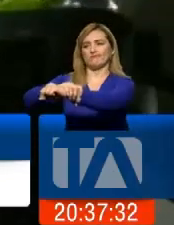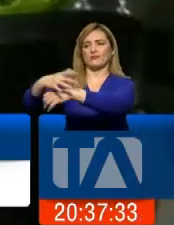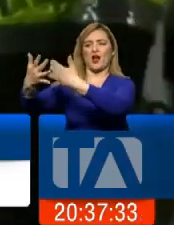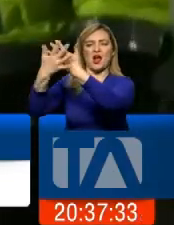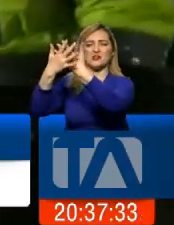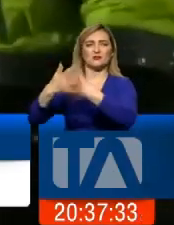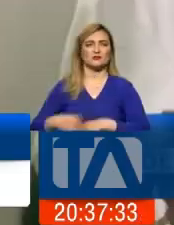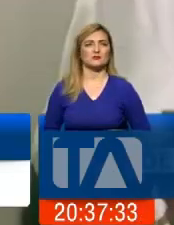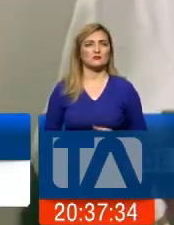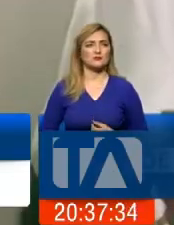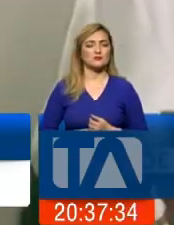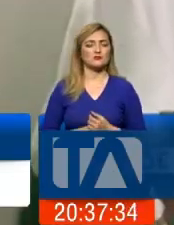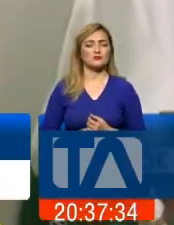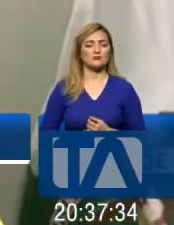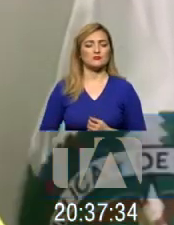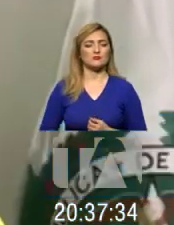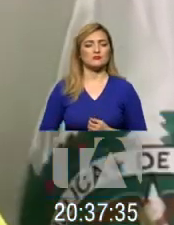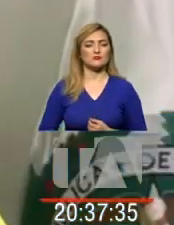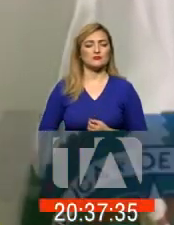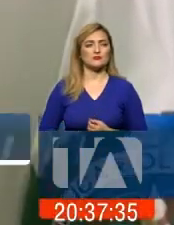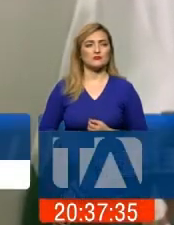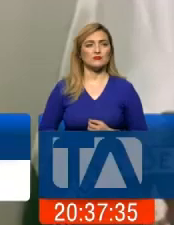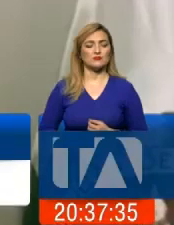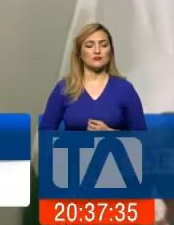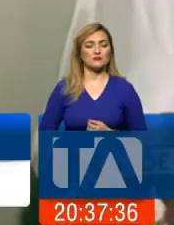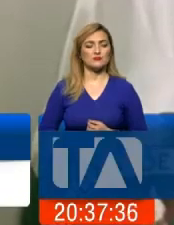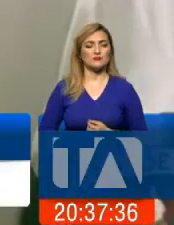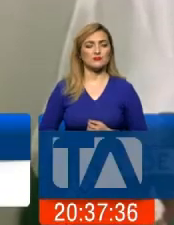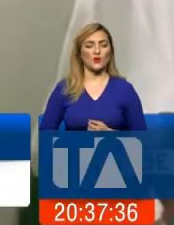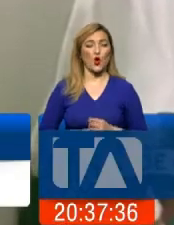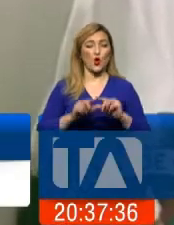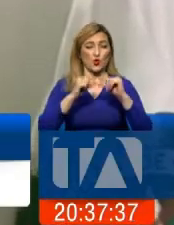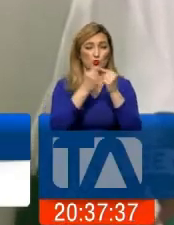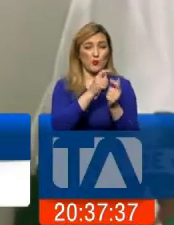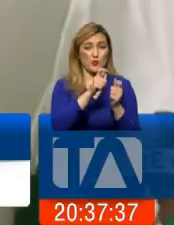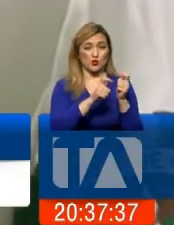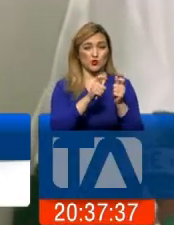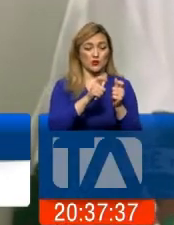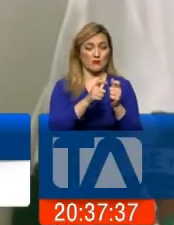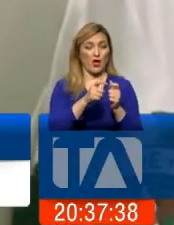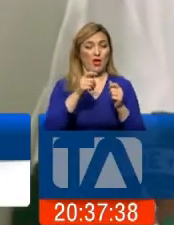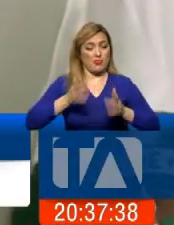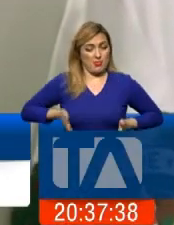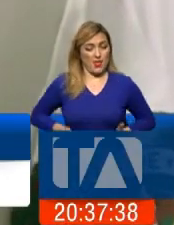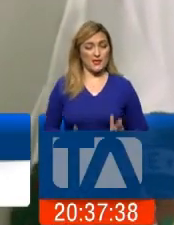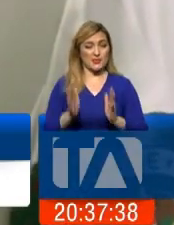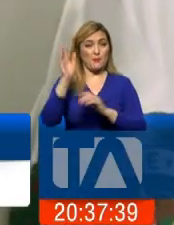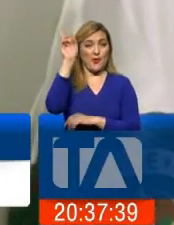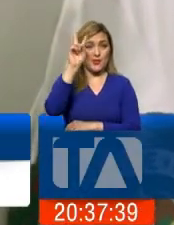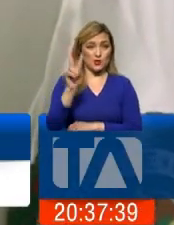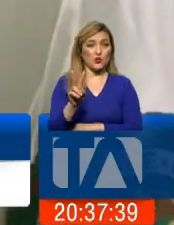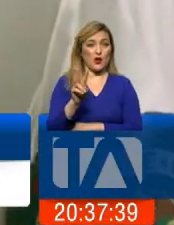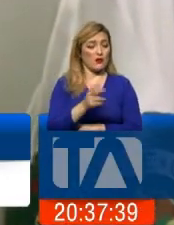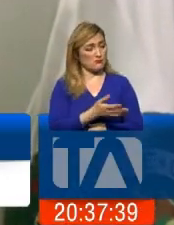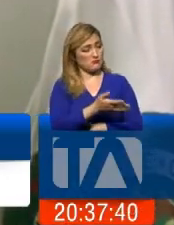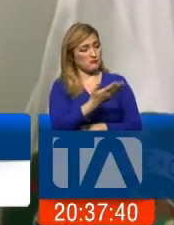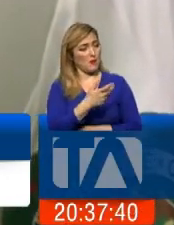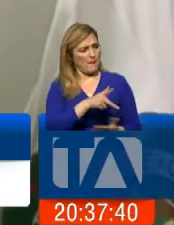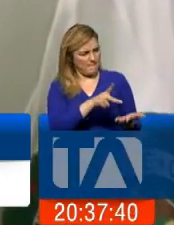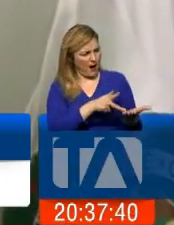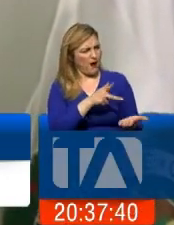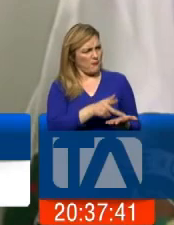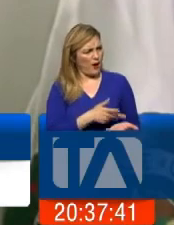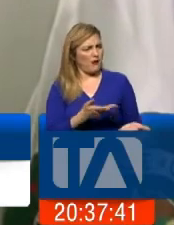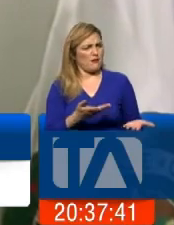autoridades colombianas. Estaba coaccionando a otros migrantes de nacionalidad venezolana para que le